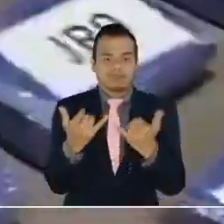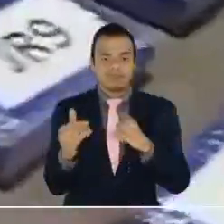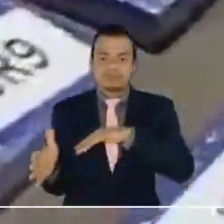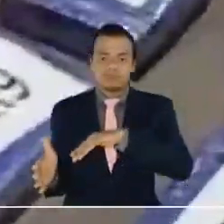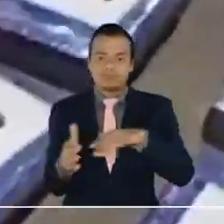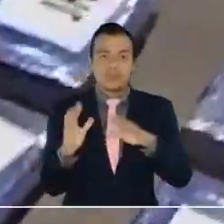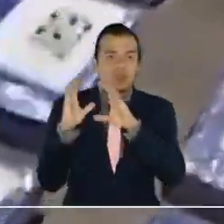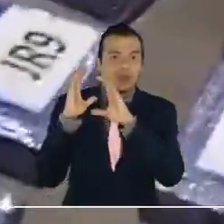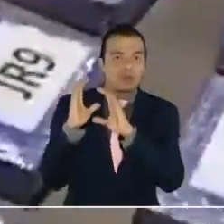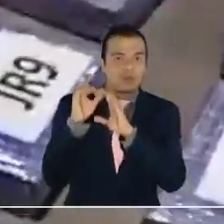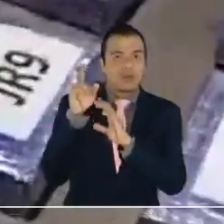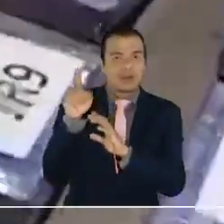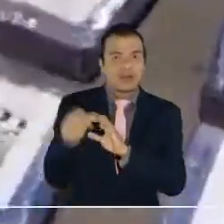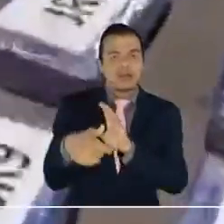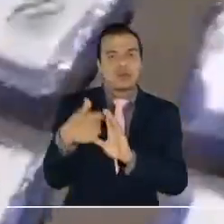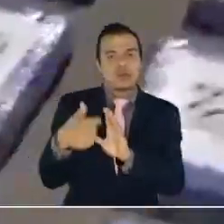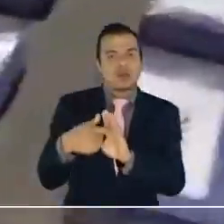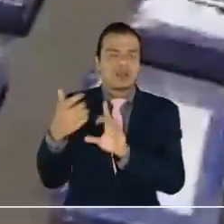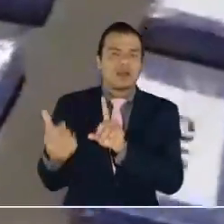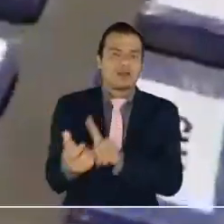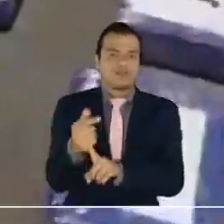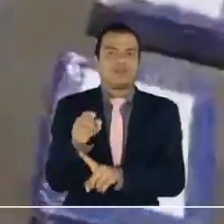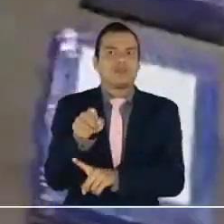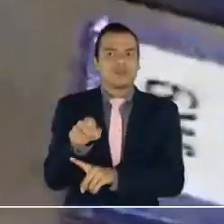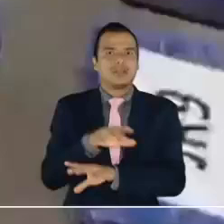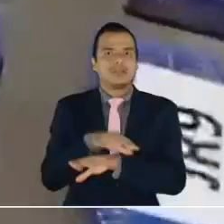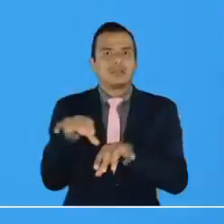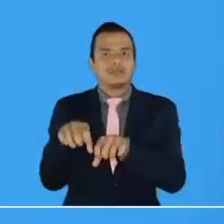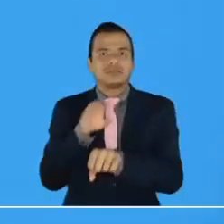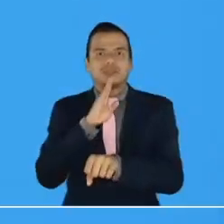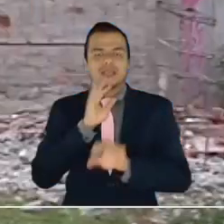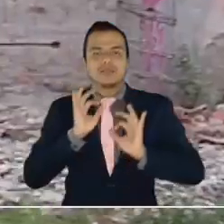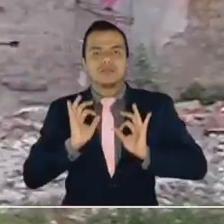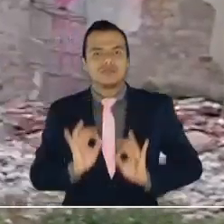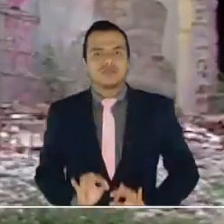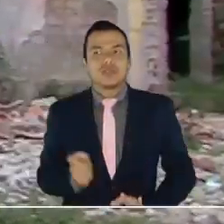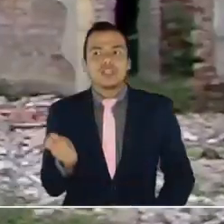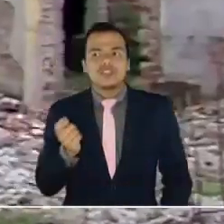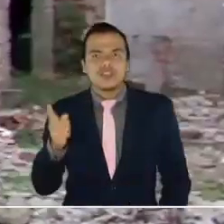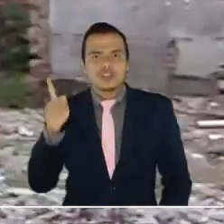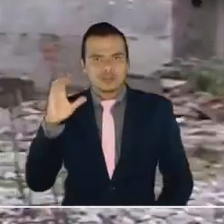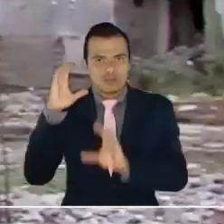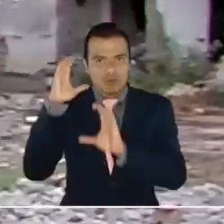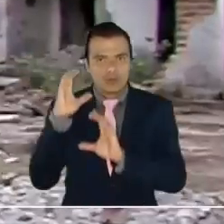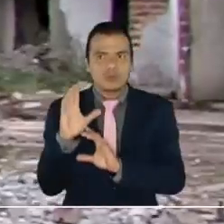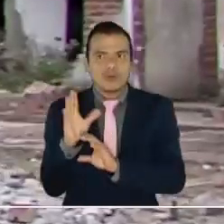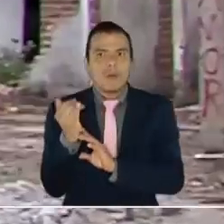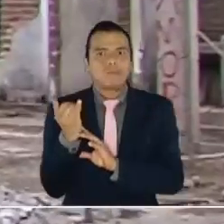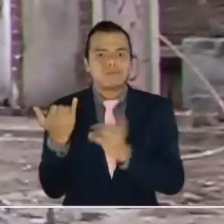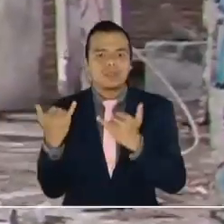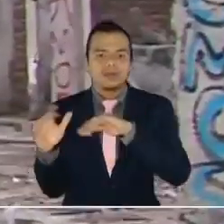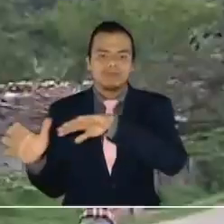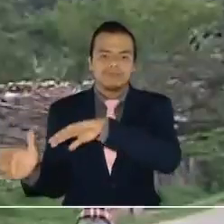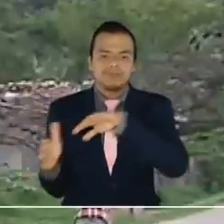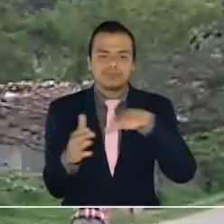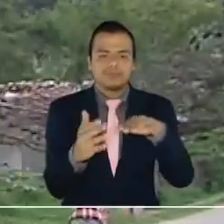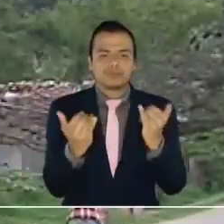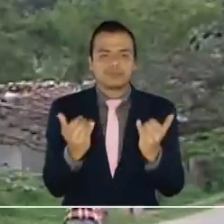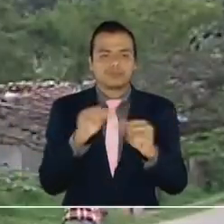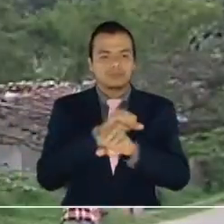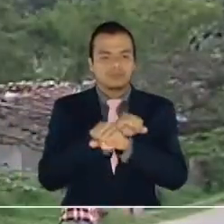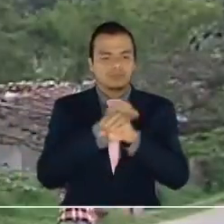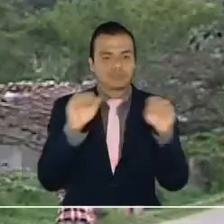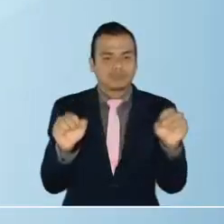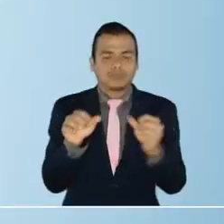fueron retenidos por tropas del ejército cerca Popayán, Cauca. En la madrugada de hoy se presentó un ataque en Toribío,